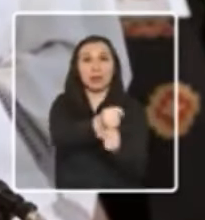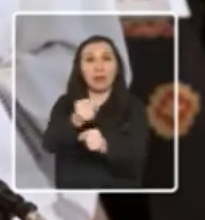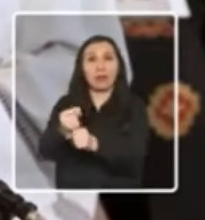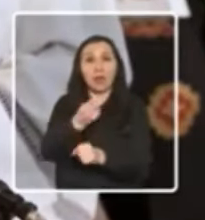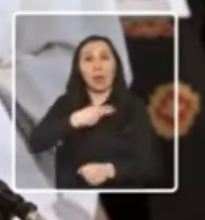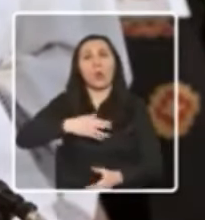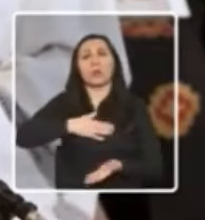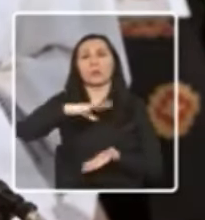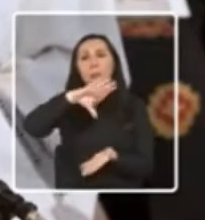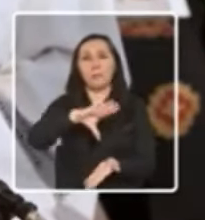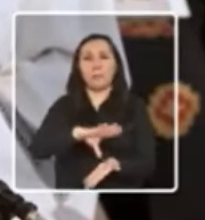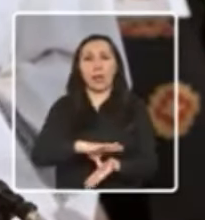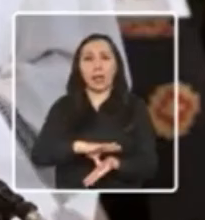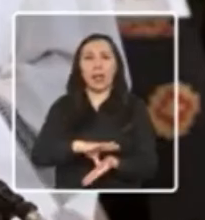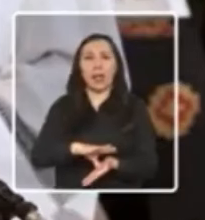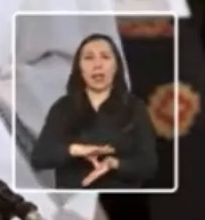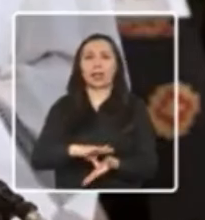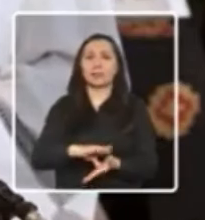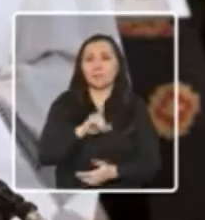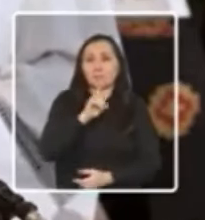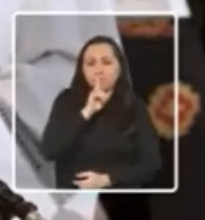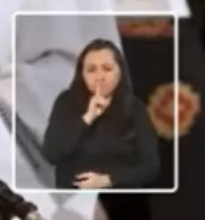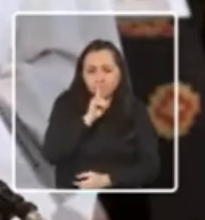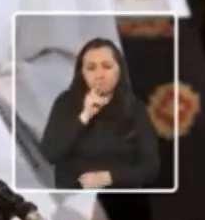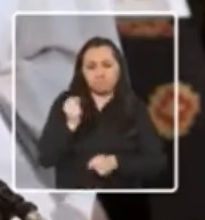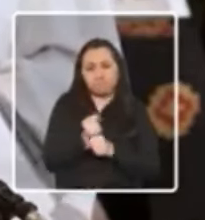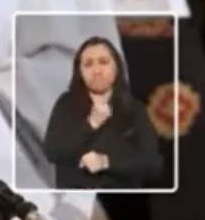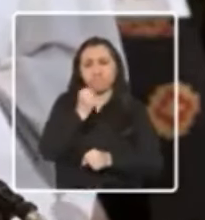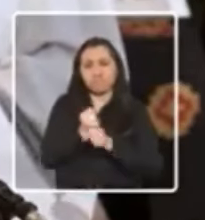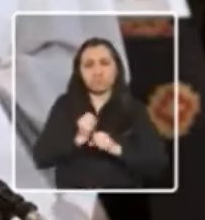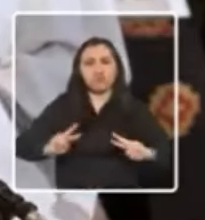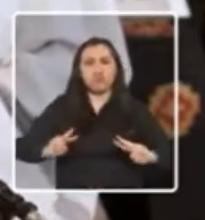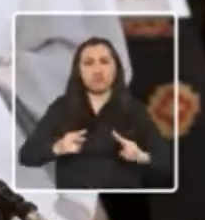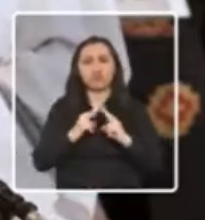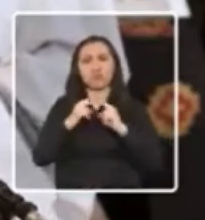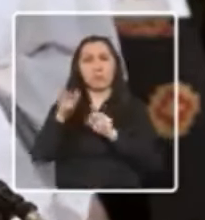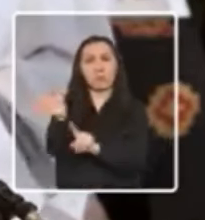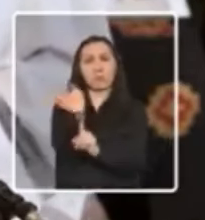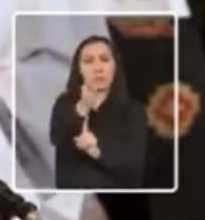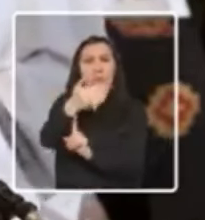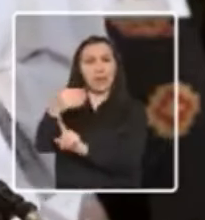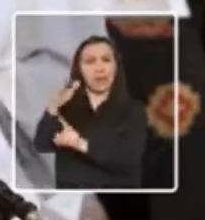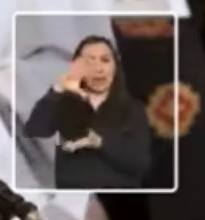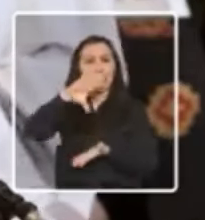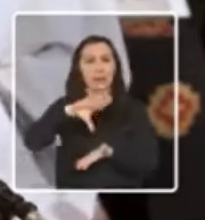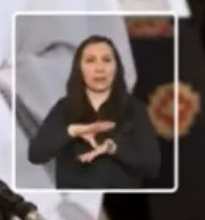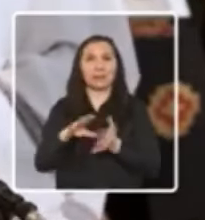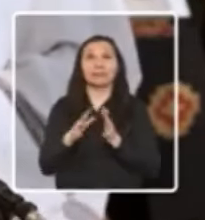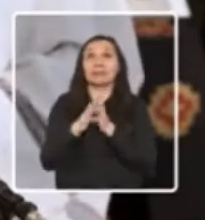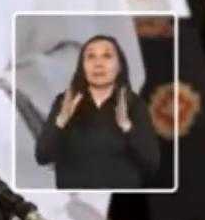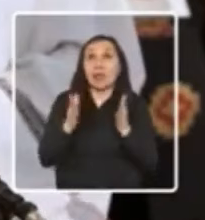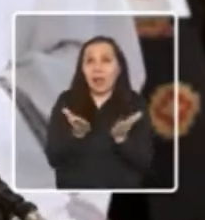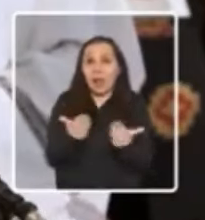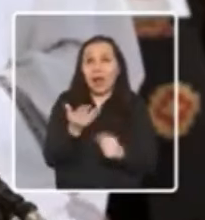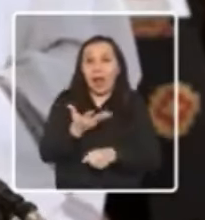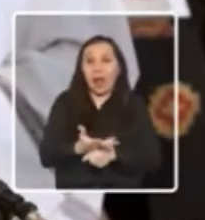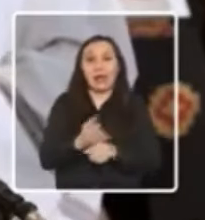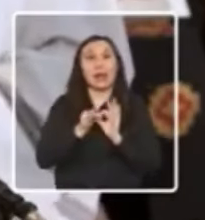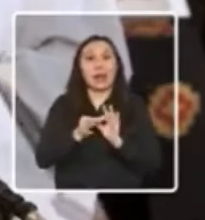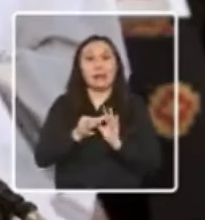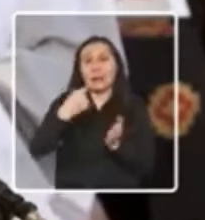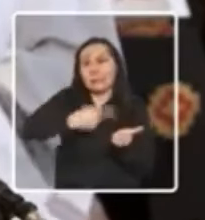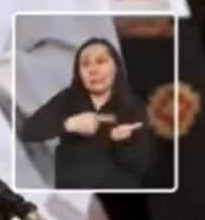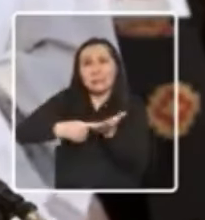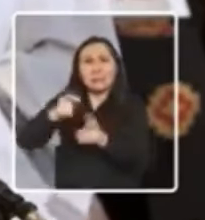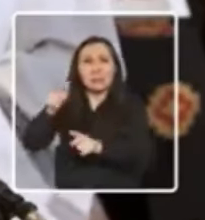relive Por qué el discurso de este señor a nosotros nos parece importante analizar porque la Iglesia Católica en este minuto está en primer lugar desde un